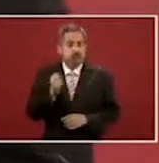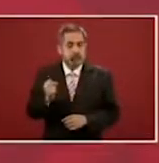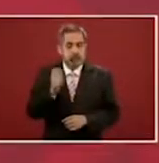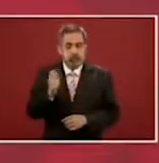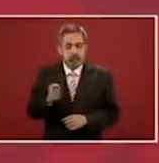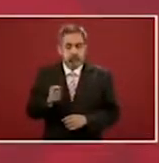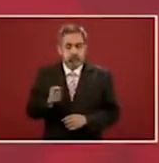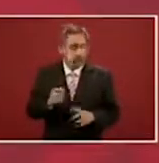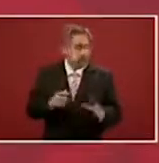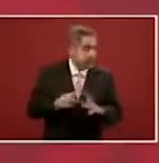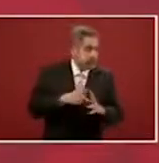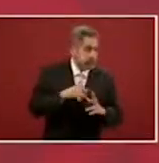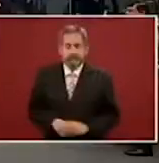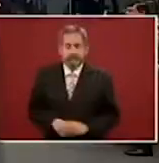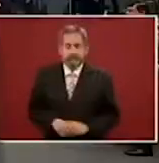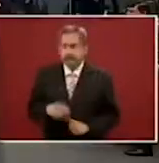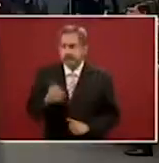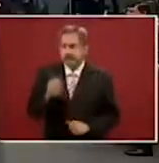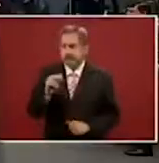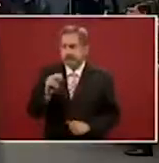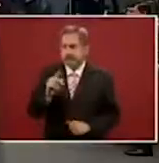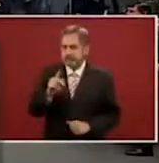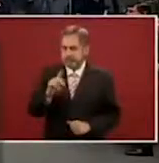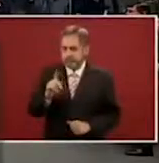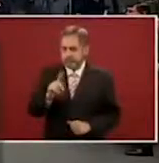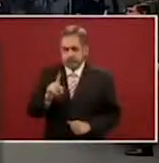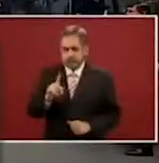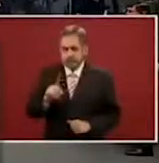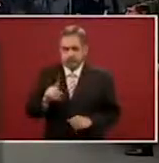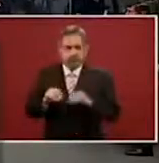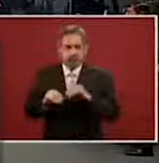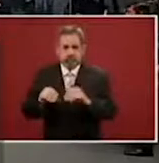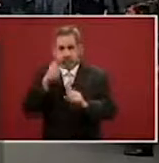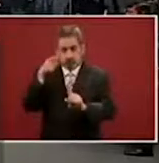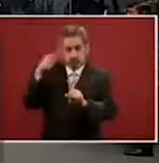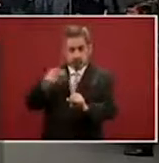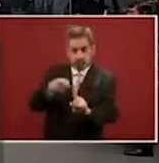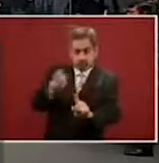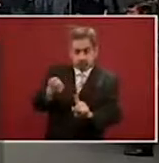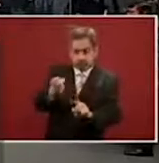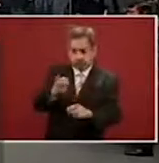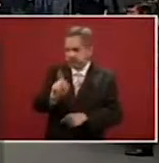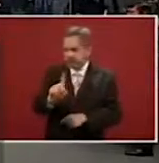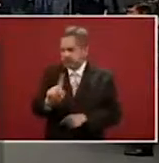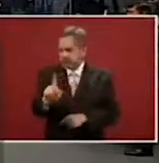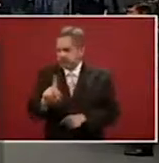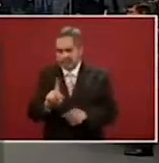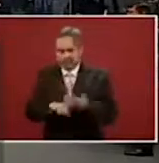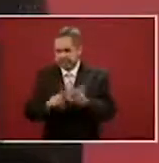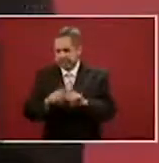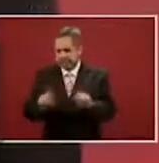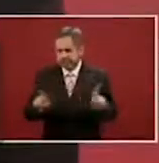no pasó a mayores. No fue un operativo con ese propósito, es que